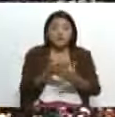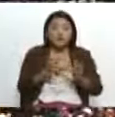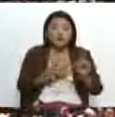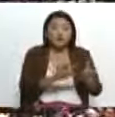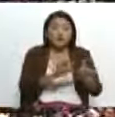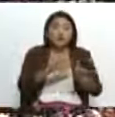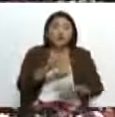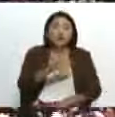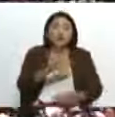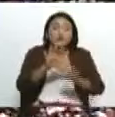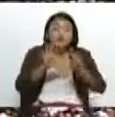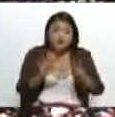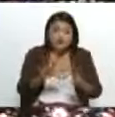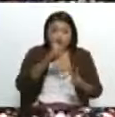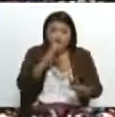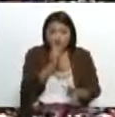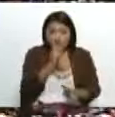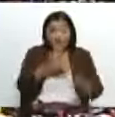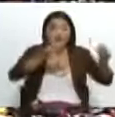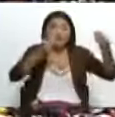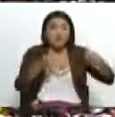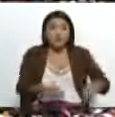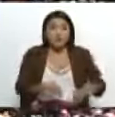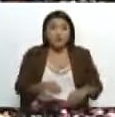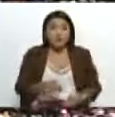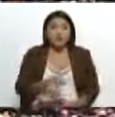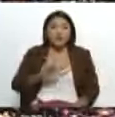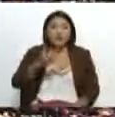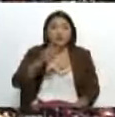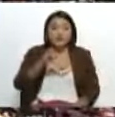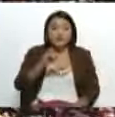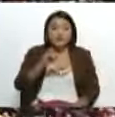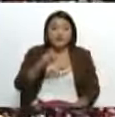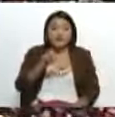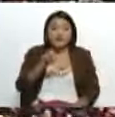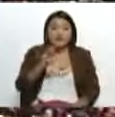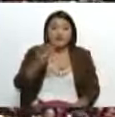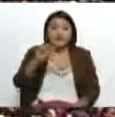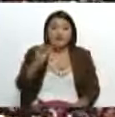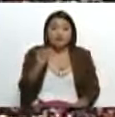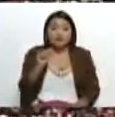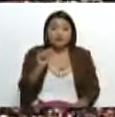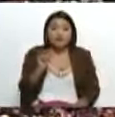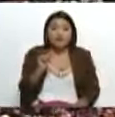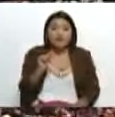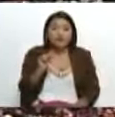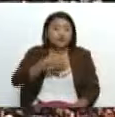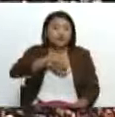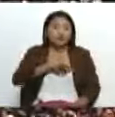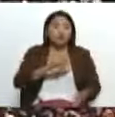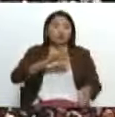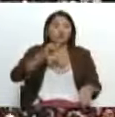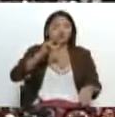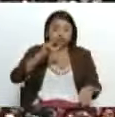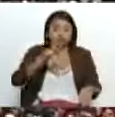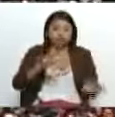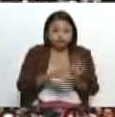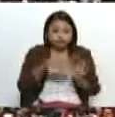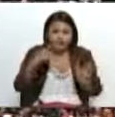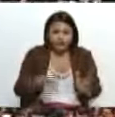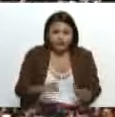del Acuerdo de Ginebra, que reafirma el derecho legítimo de nuestra patria sobre la